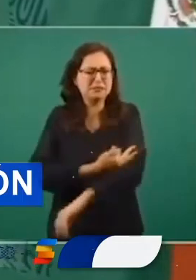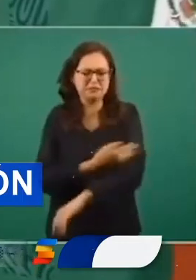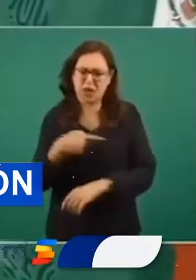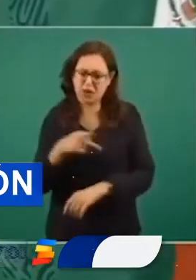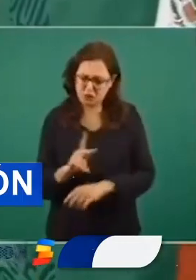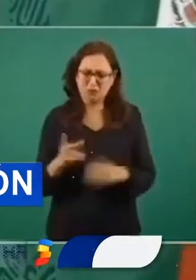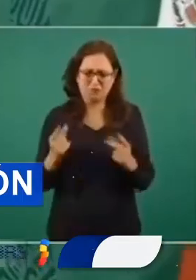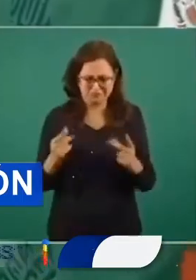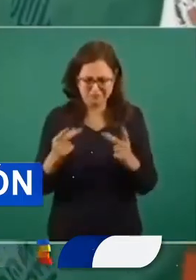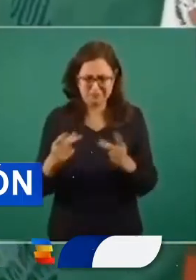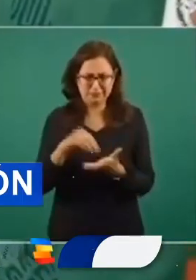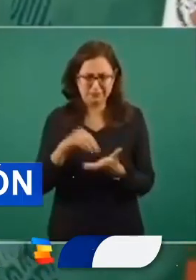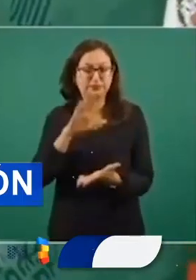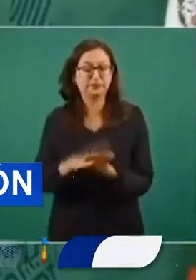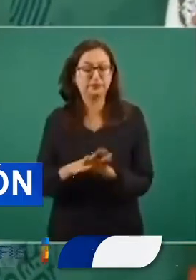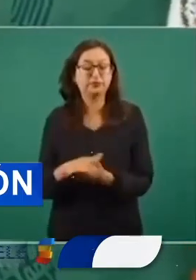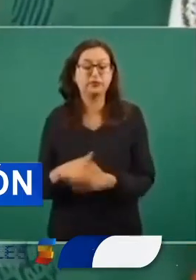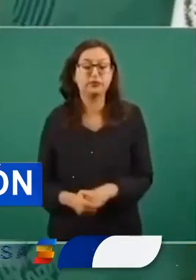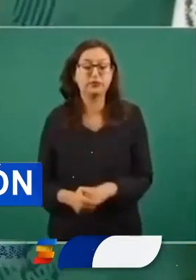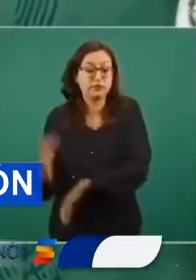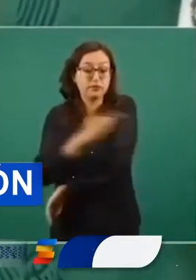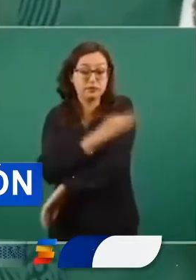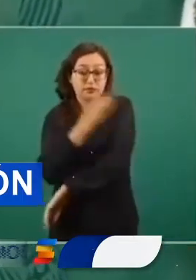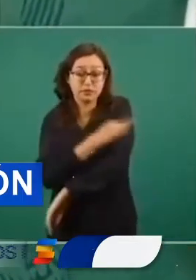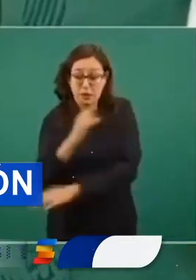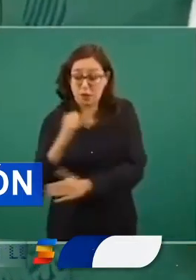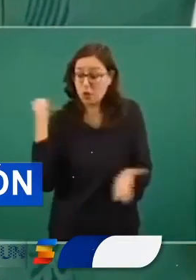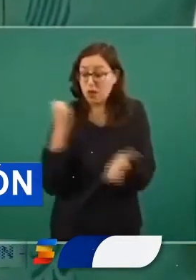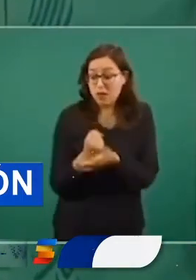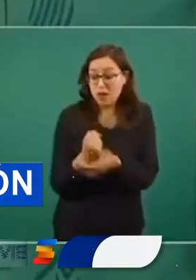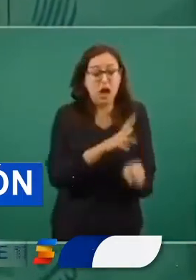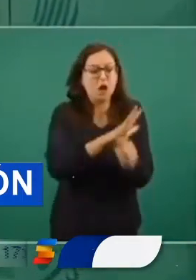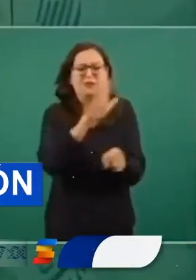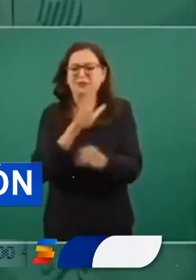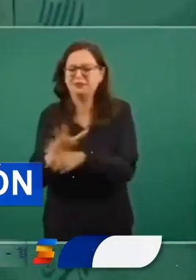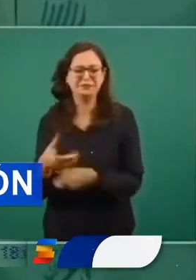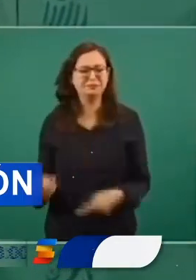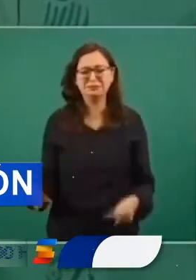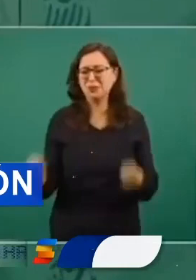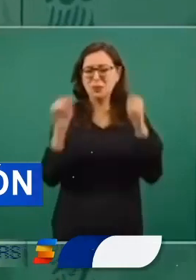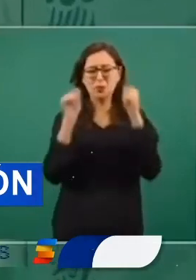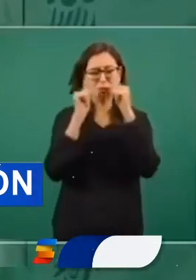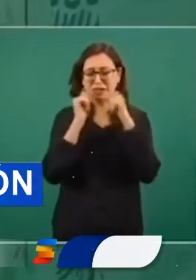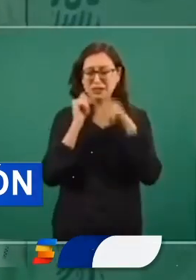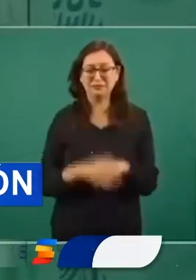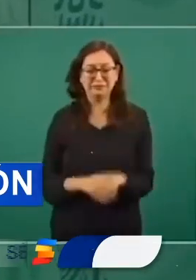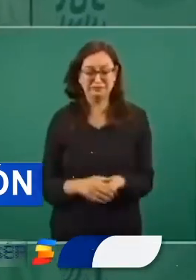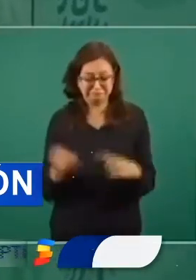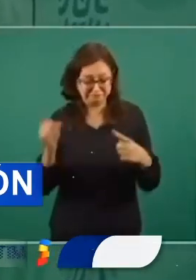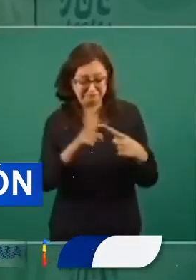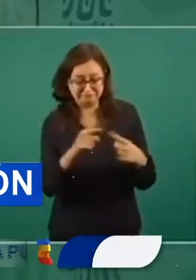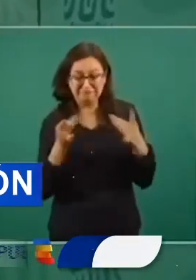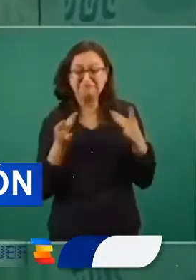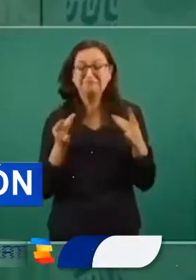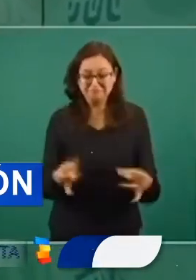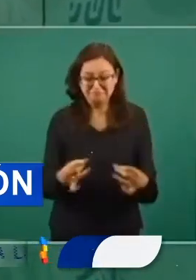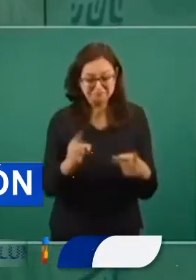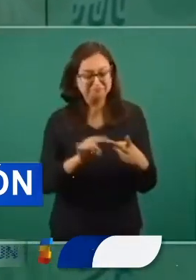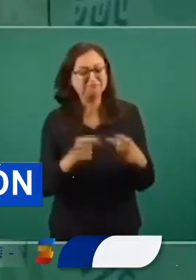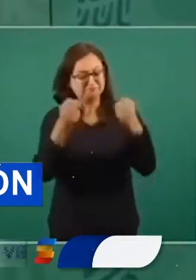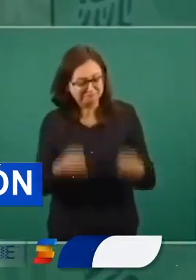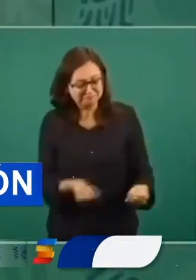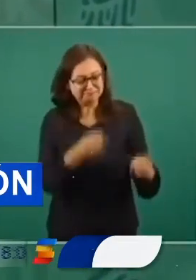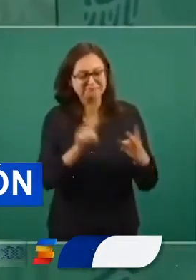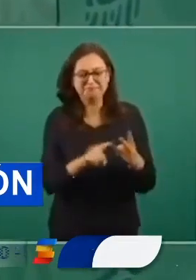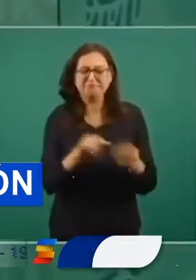regístrese lo más pronto posible. Y la vacuna que le toque, tenga la certeza de que será la vacuna de calidad, segura y